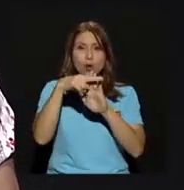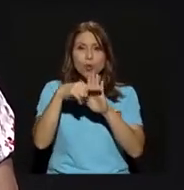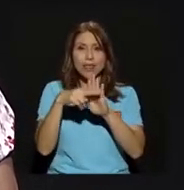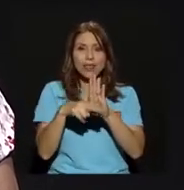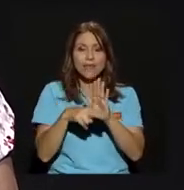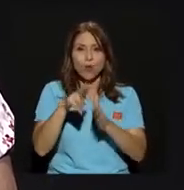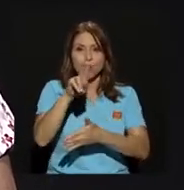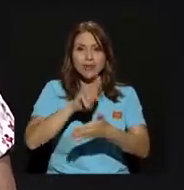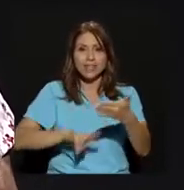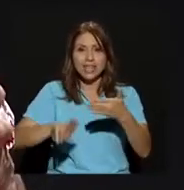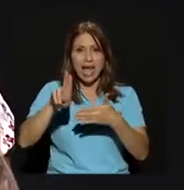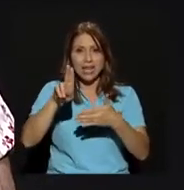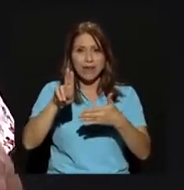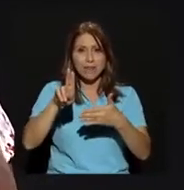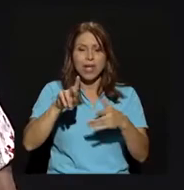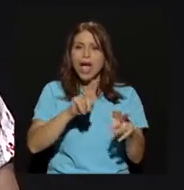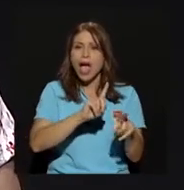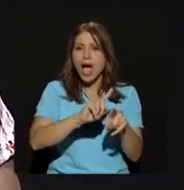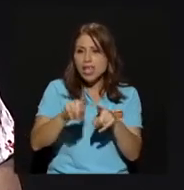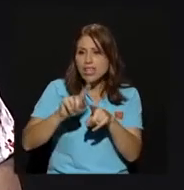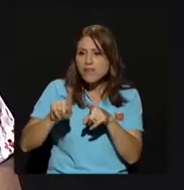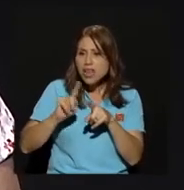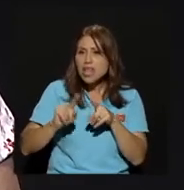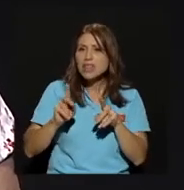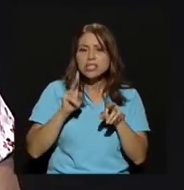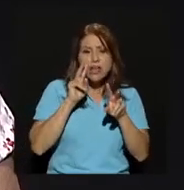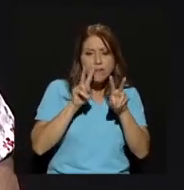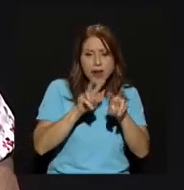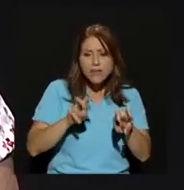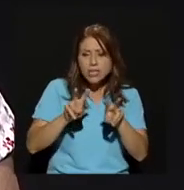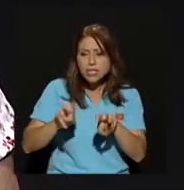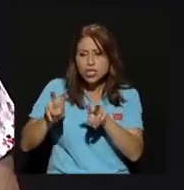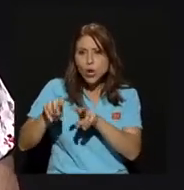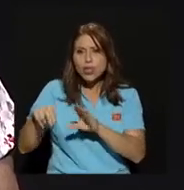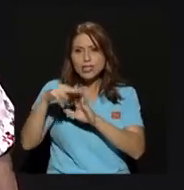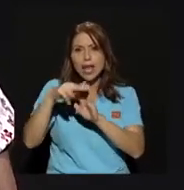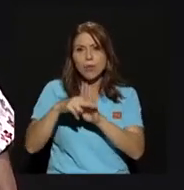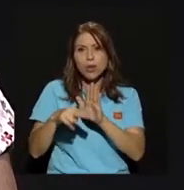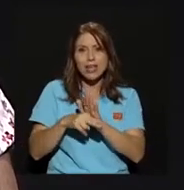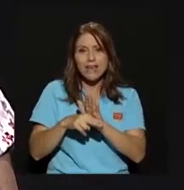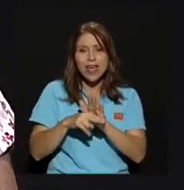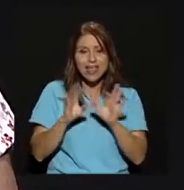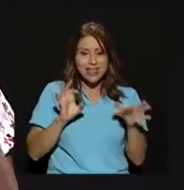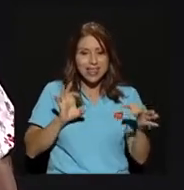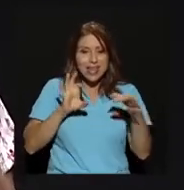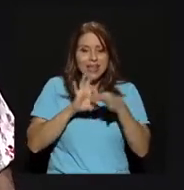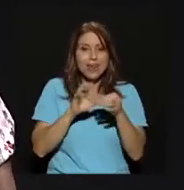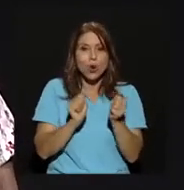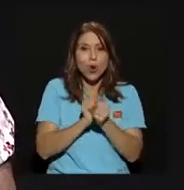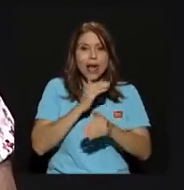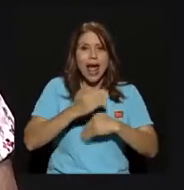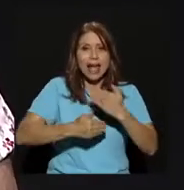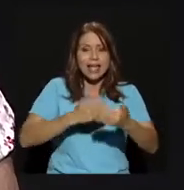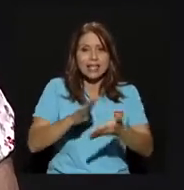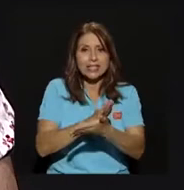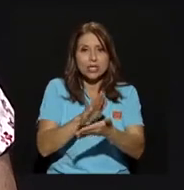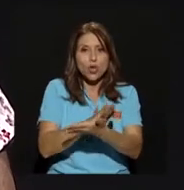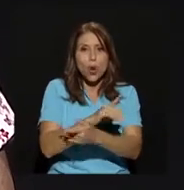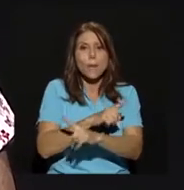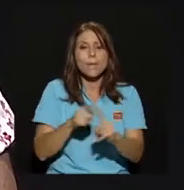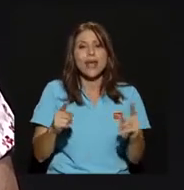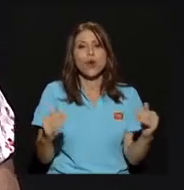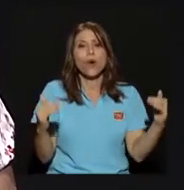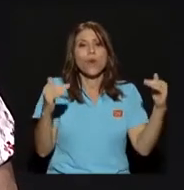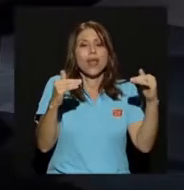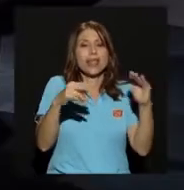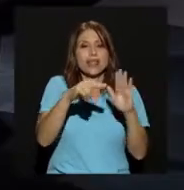universitaria. Hay una serie de revisiones de la normativa que tienen que ver con la gestión, pero más a nivel de normativa y no necesariamente a nivel